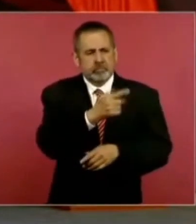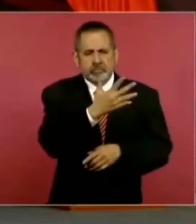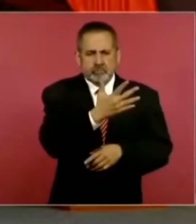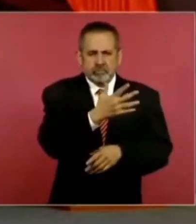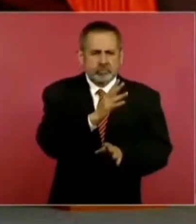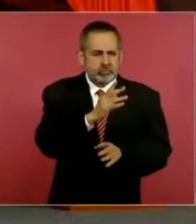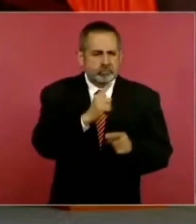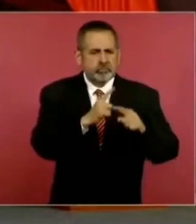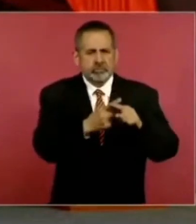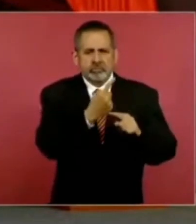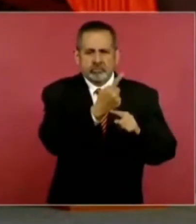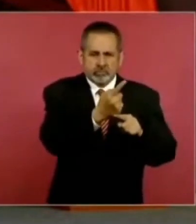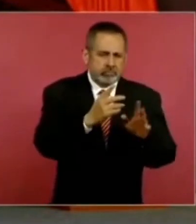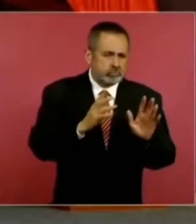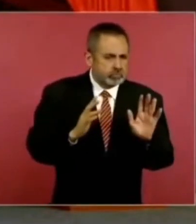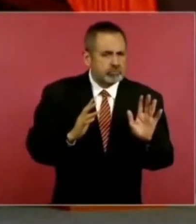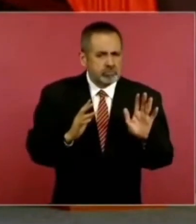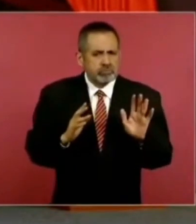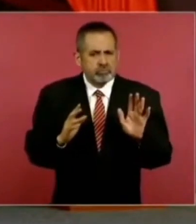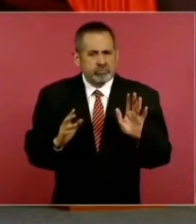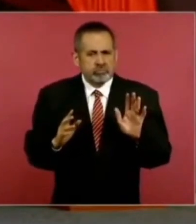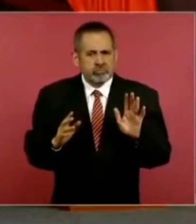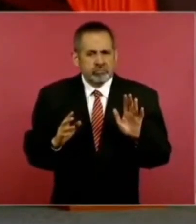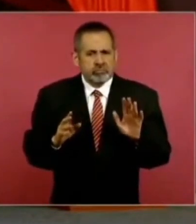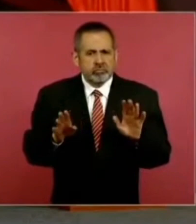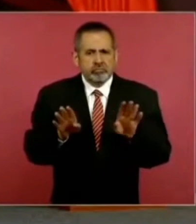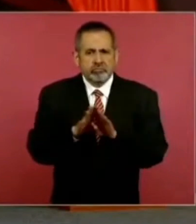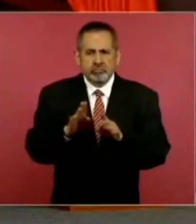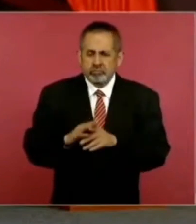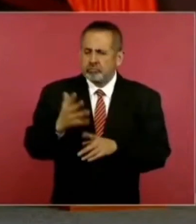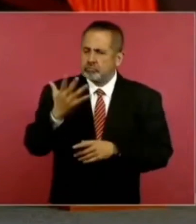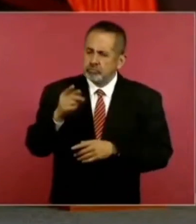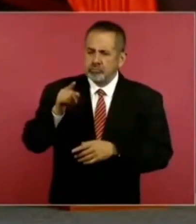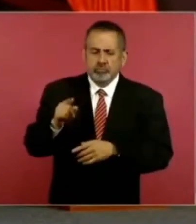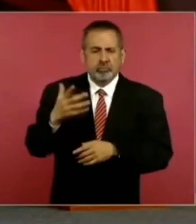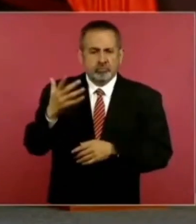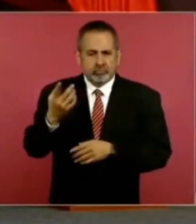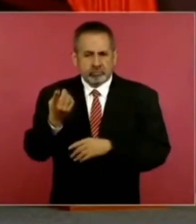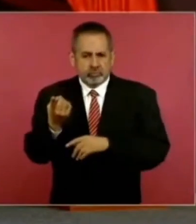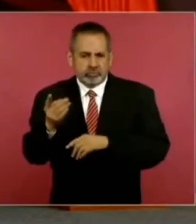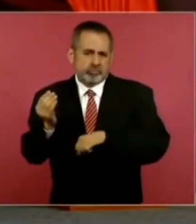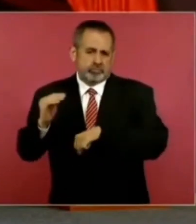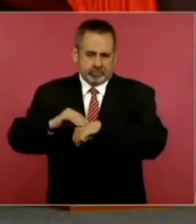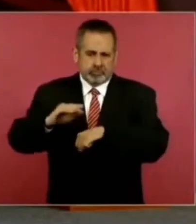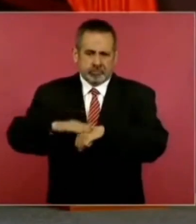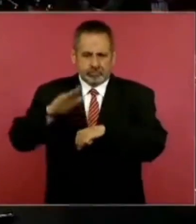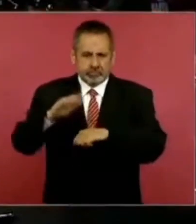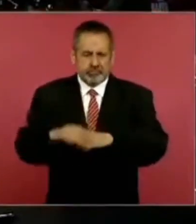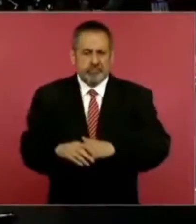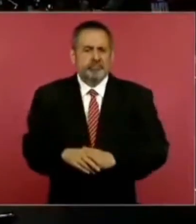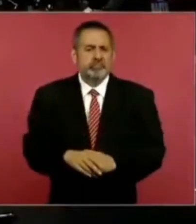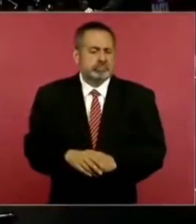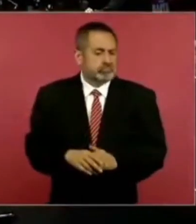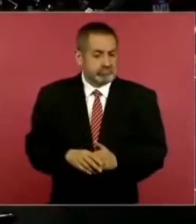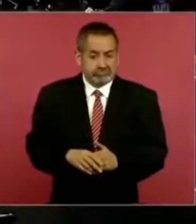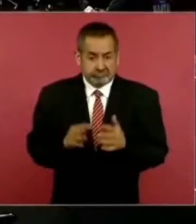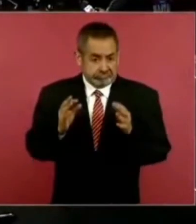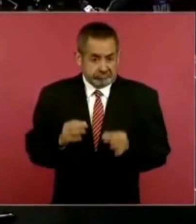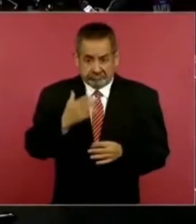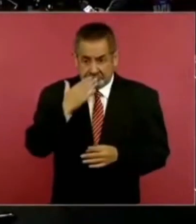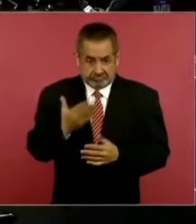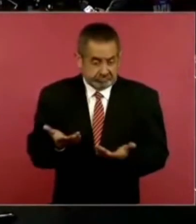4.5 más 1 serían 5.5 más. En términos